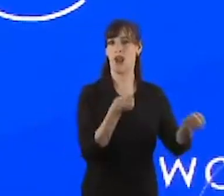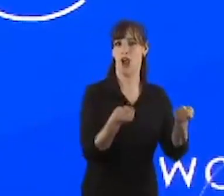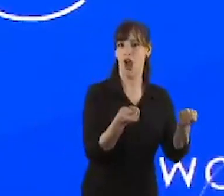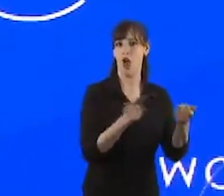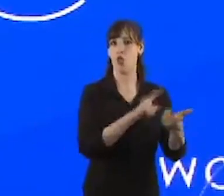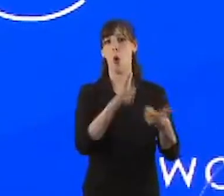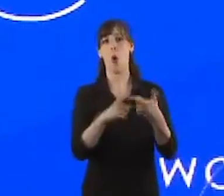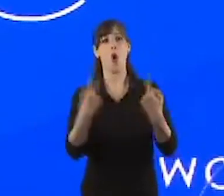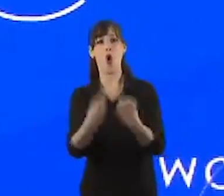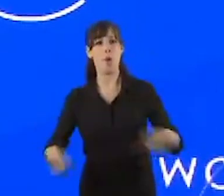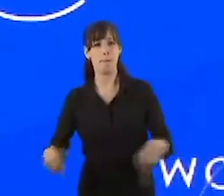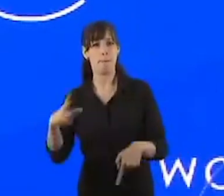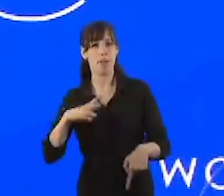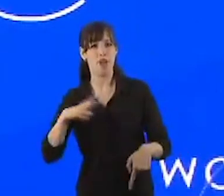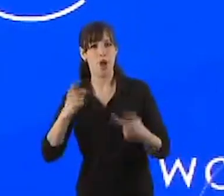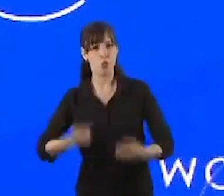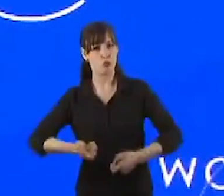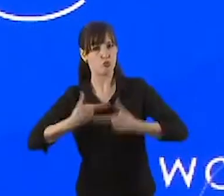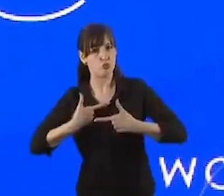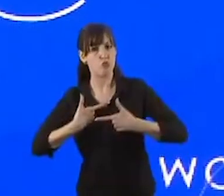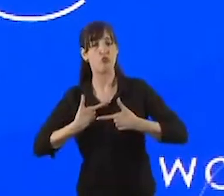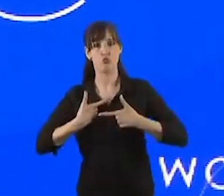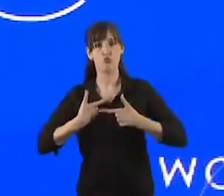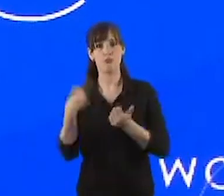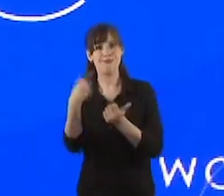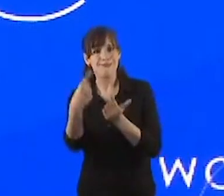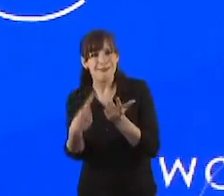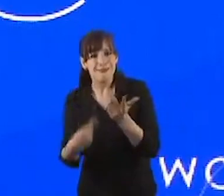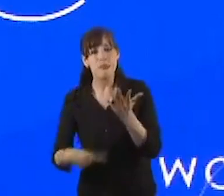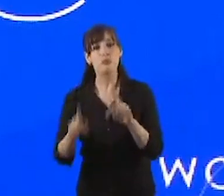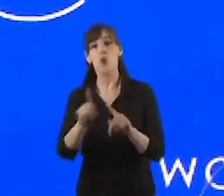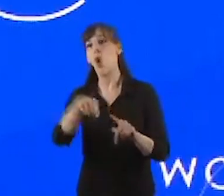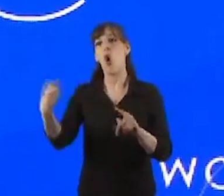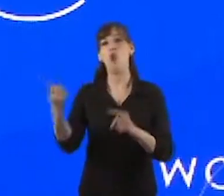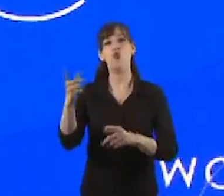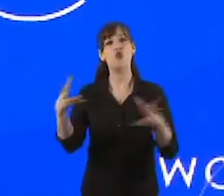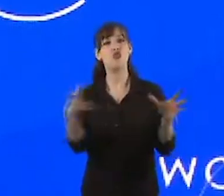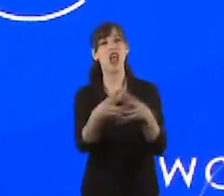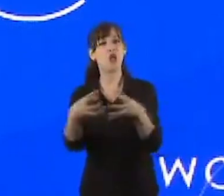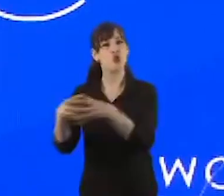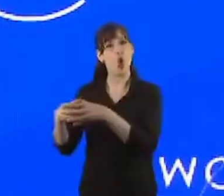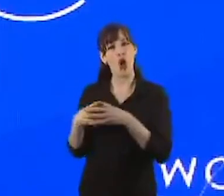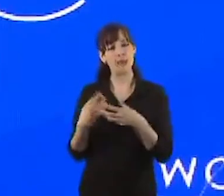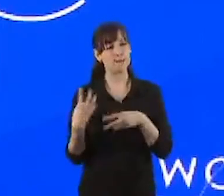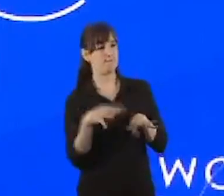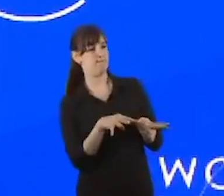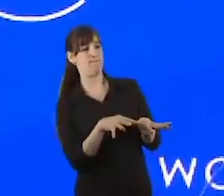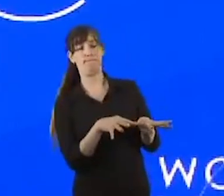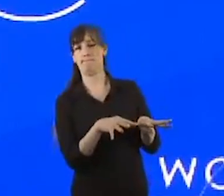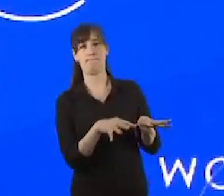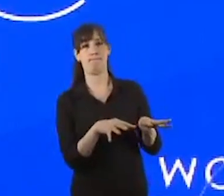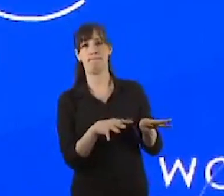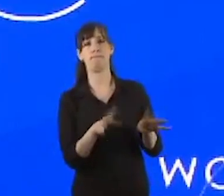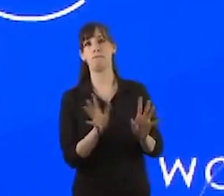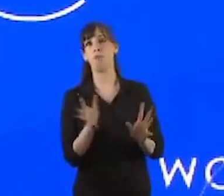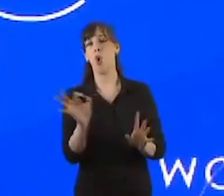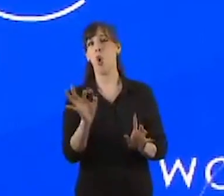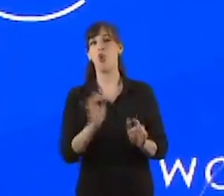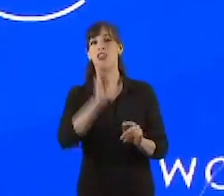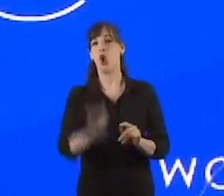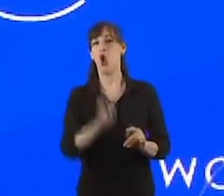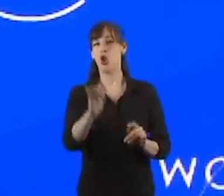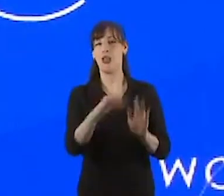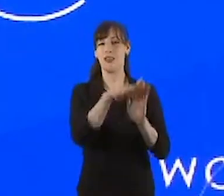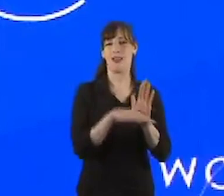demás instituciones del libertarismo, sectores del establishment político y económico, algunos por errores en su marco teórico y otros